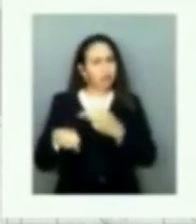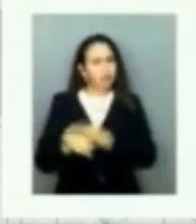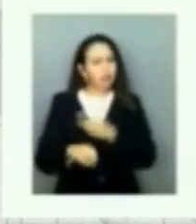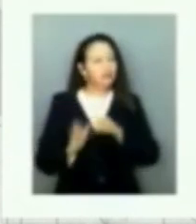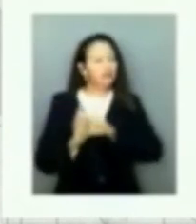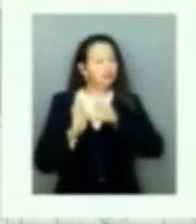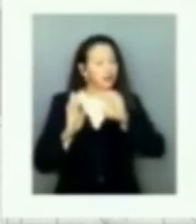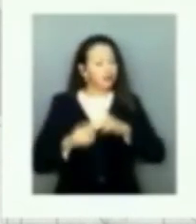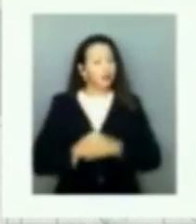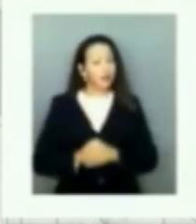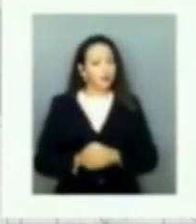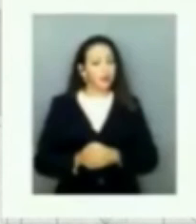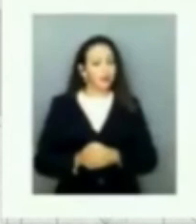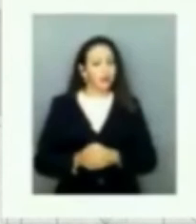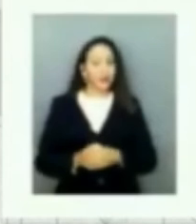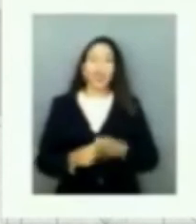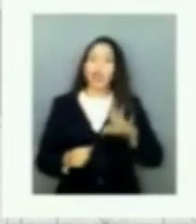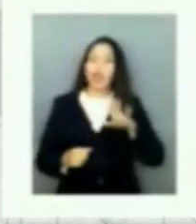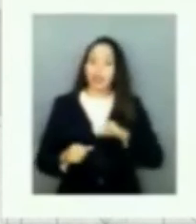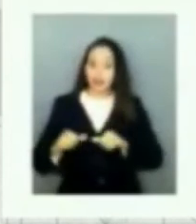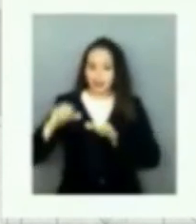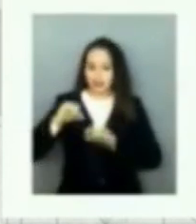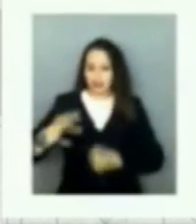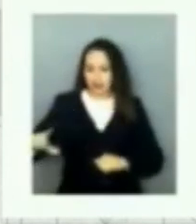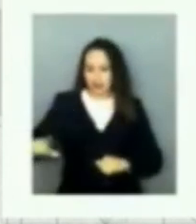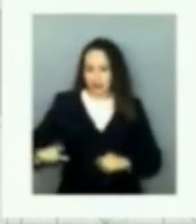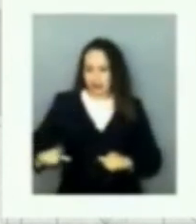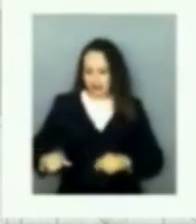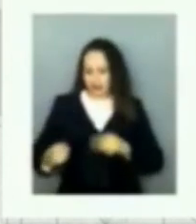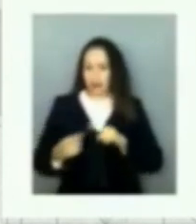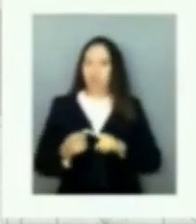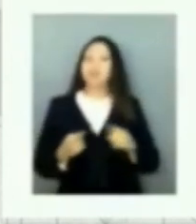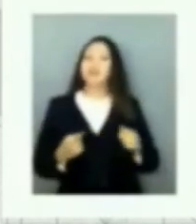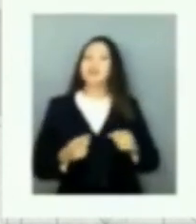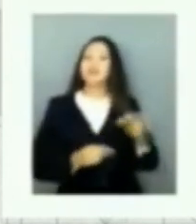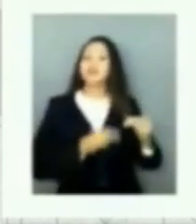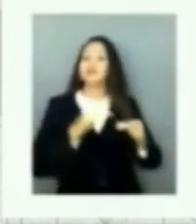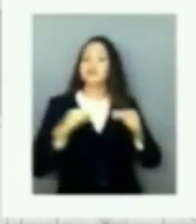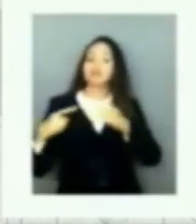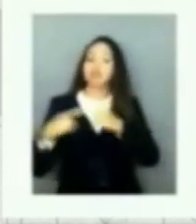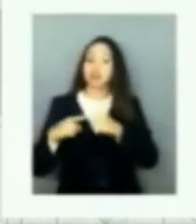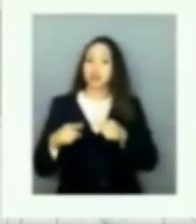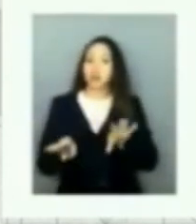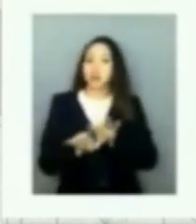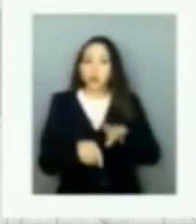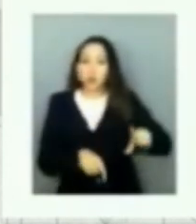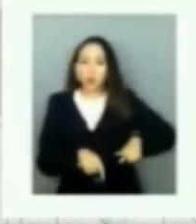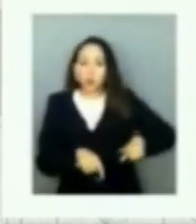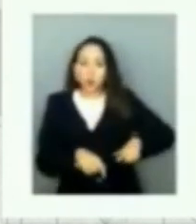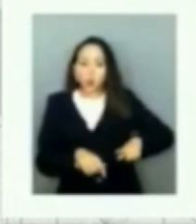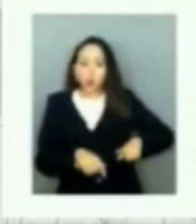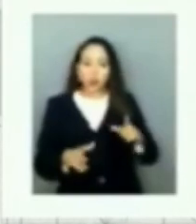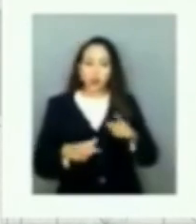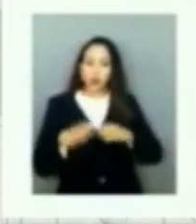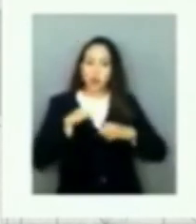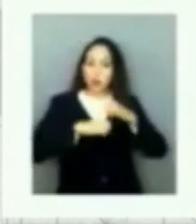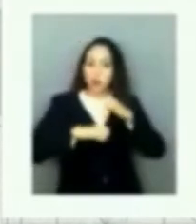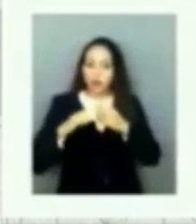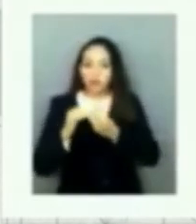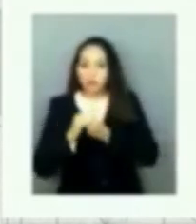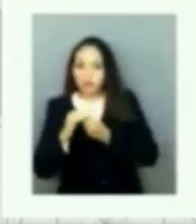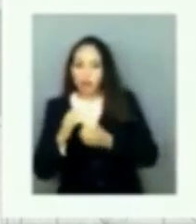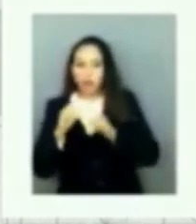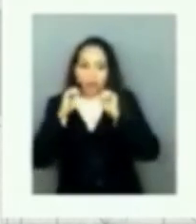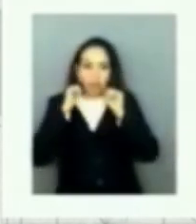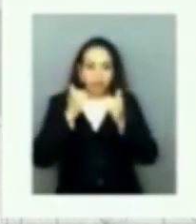distintos poderes y niveles de gobierno o bien desde el sector público o privado, la Bueno, ahí sociedad están los